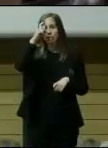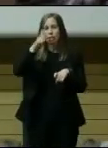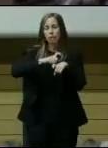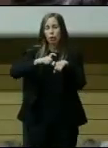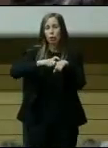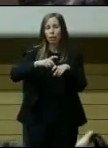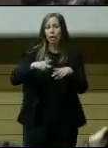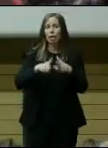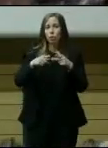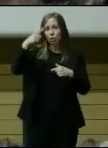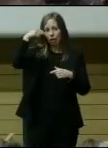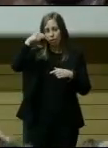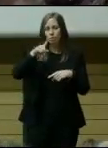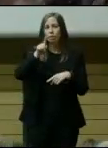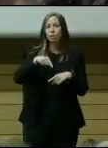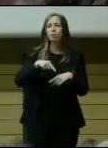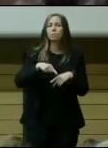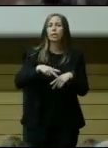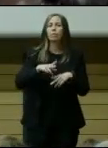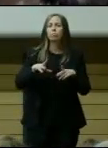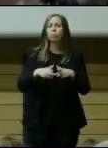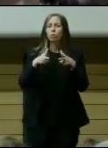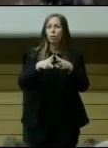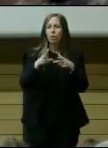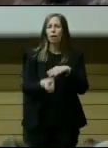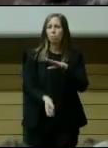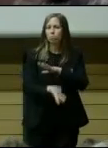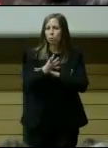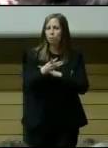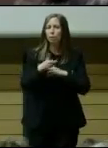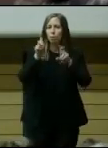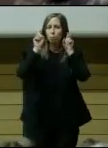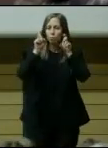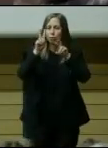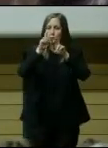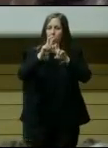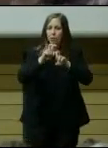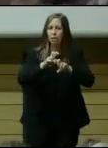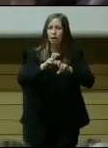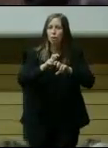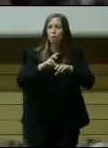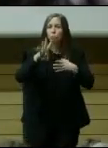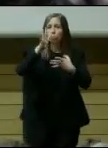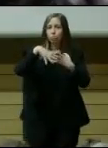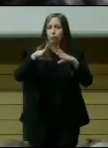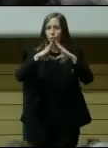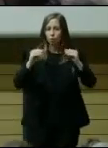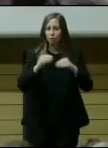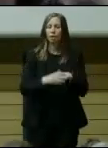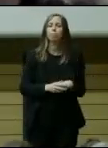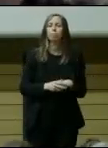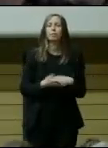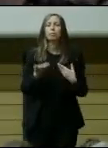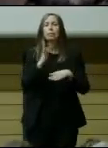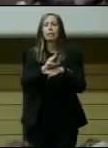Social, fundador y director de Episteme Social y es profesor e investigador de la Autónoma de Barcelona. Y le va a